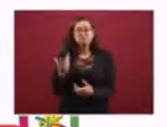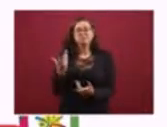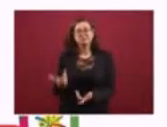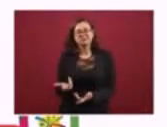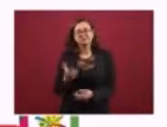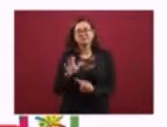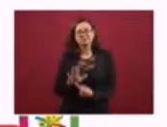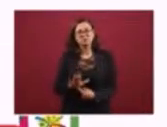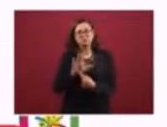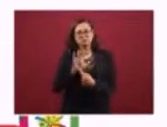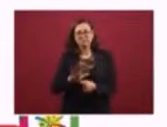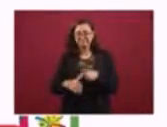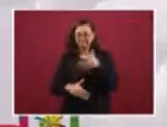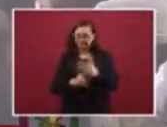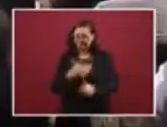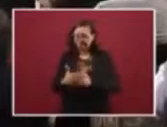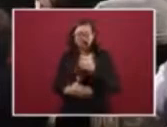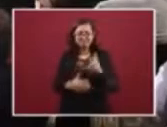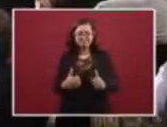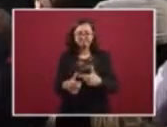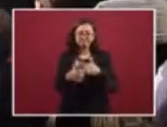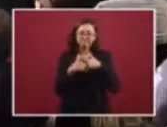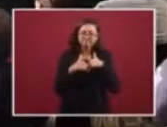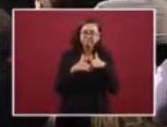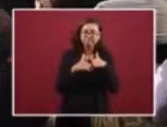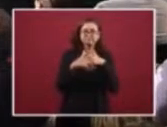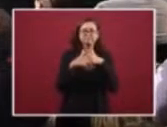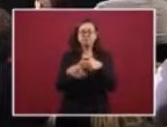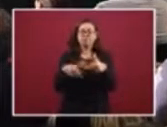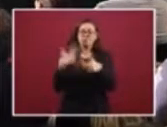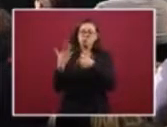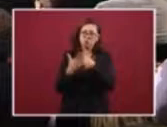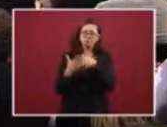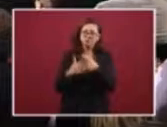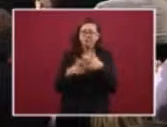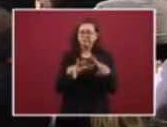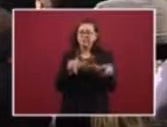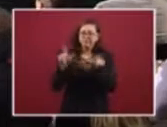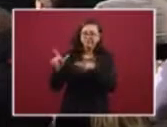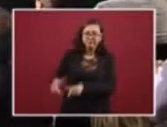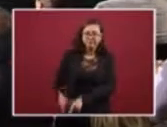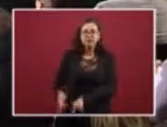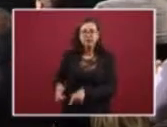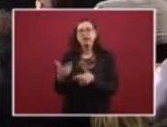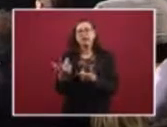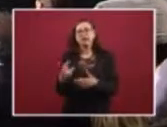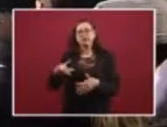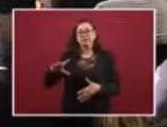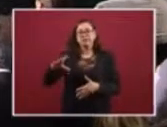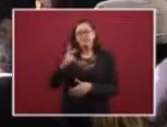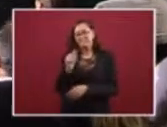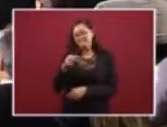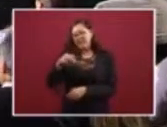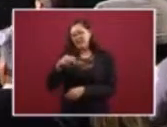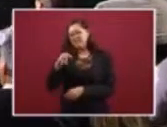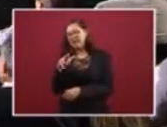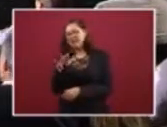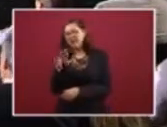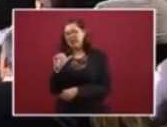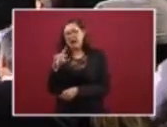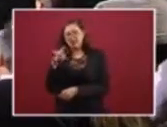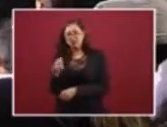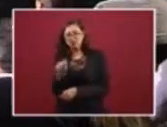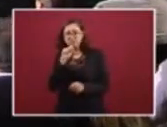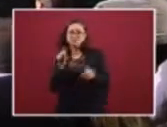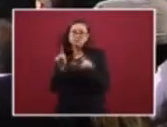vuelve el capital para las siguientes para las siguientes ediciones de pan american centroamericanos hacia el otro proceso y que debemos decir